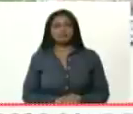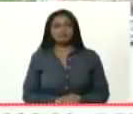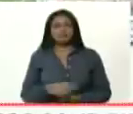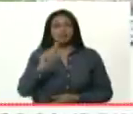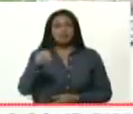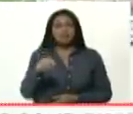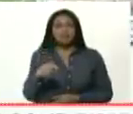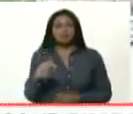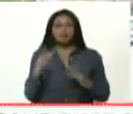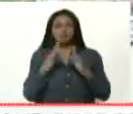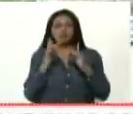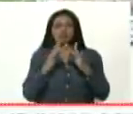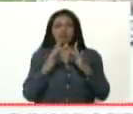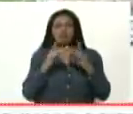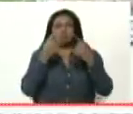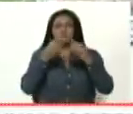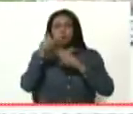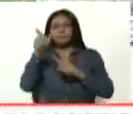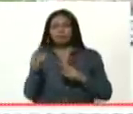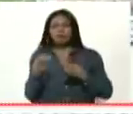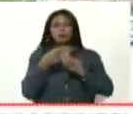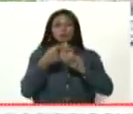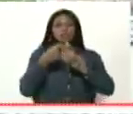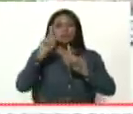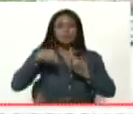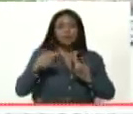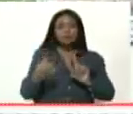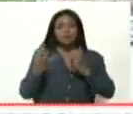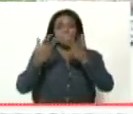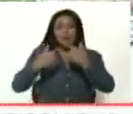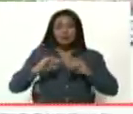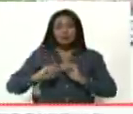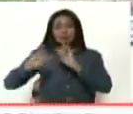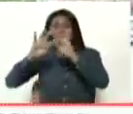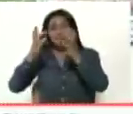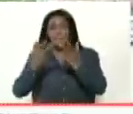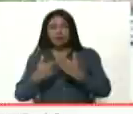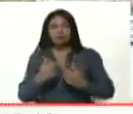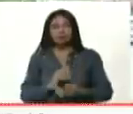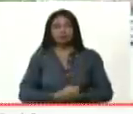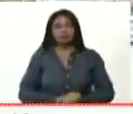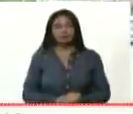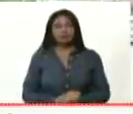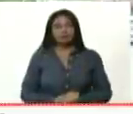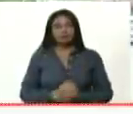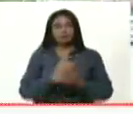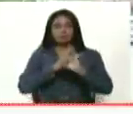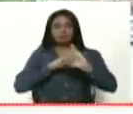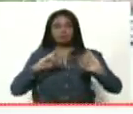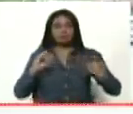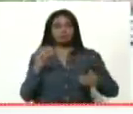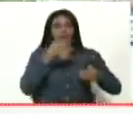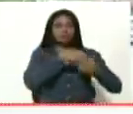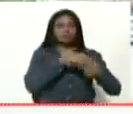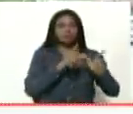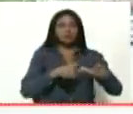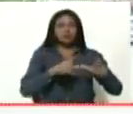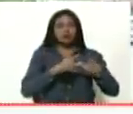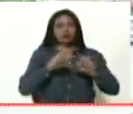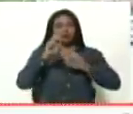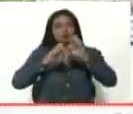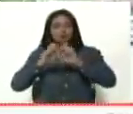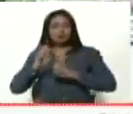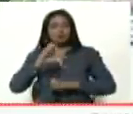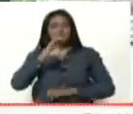también contacto con un caso positivo de esta empresa. Fueron ya aislados en un centro de